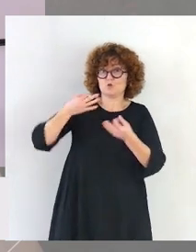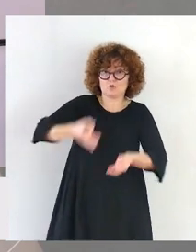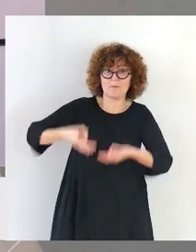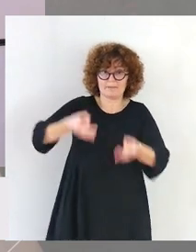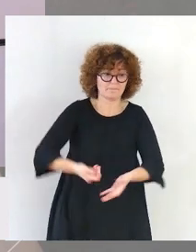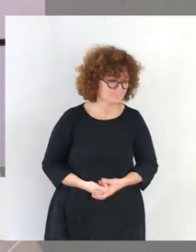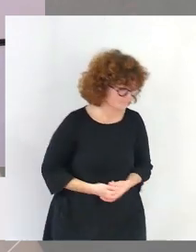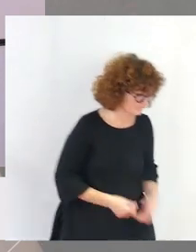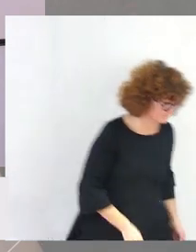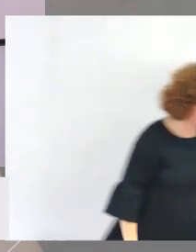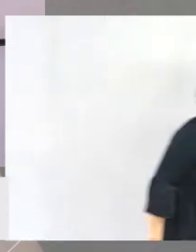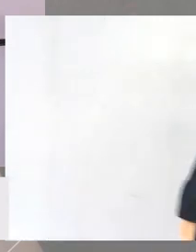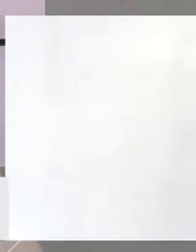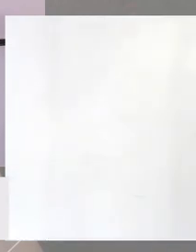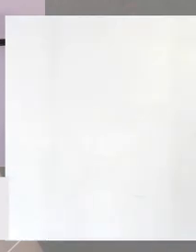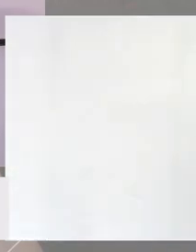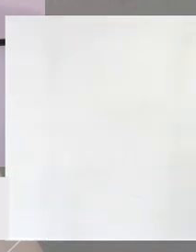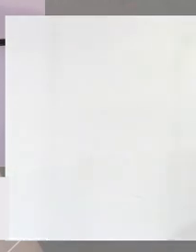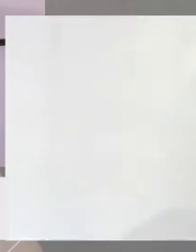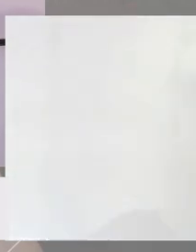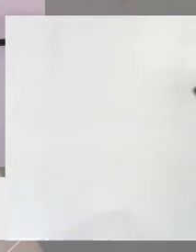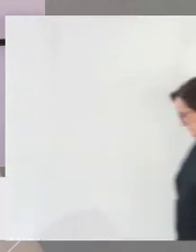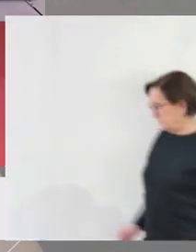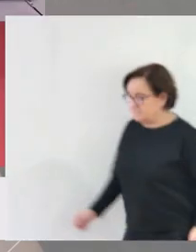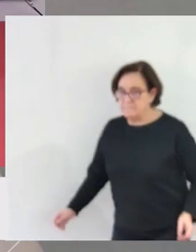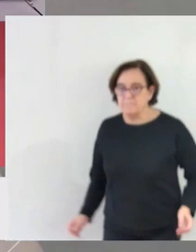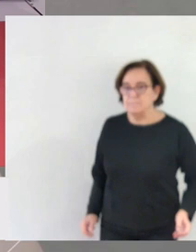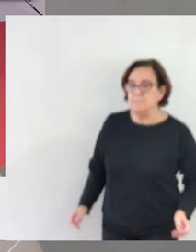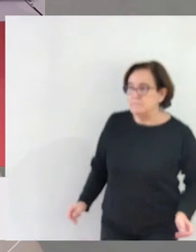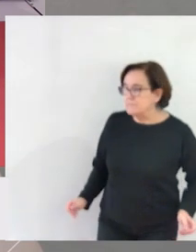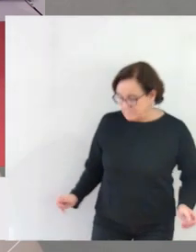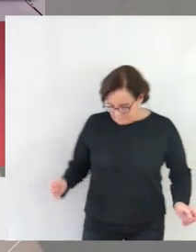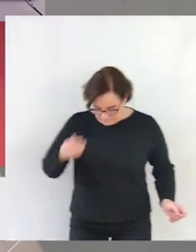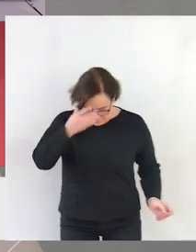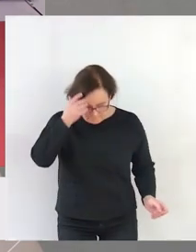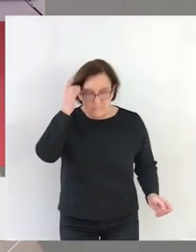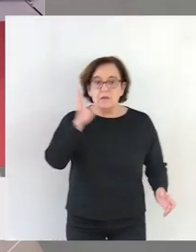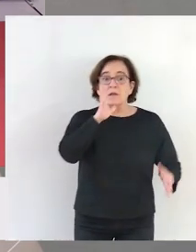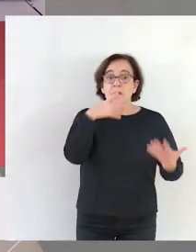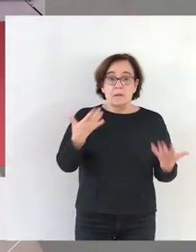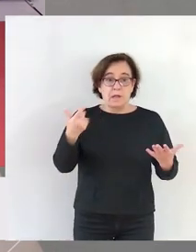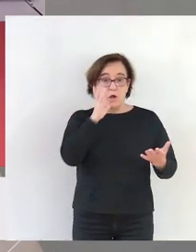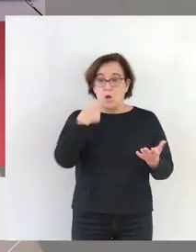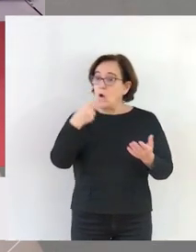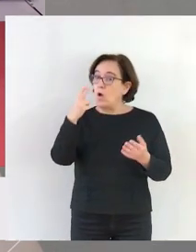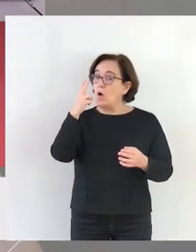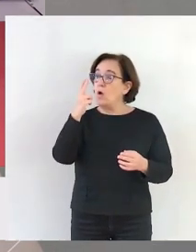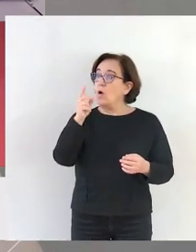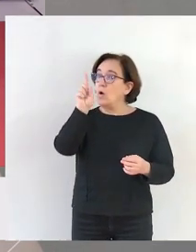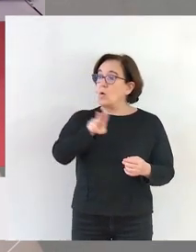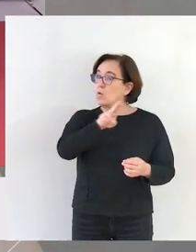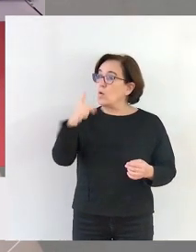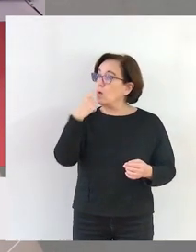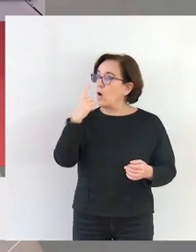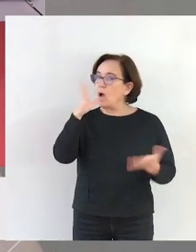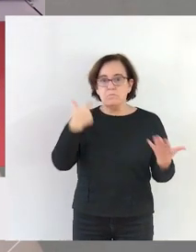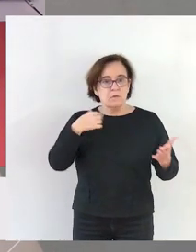no voy Así es que me alegro mucho que que Cruz Roja aborde de estos temas porque desde luego os